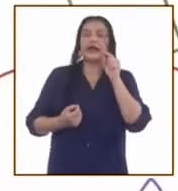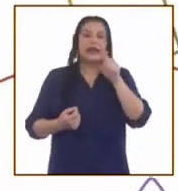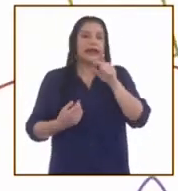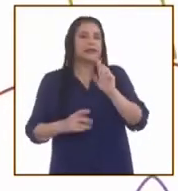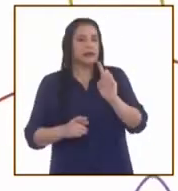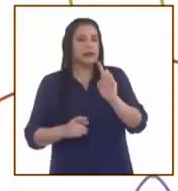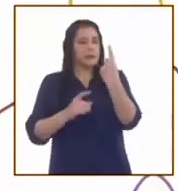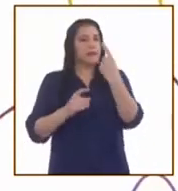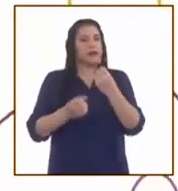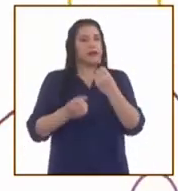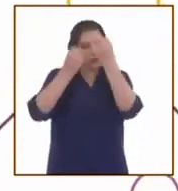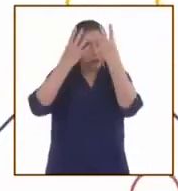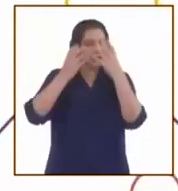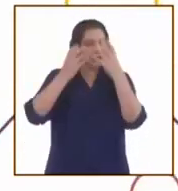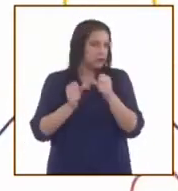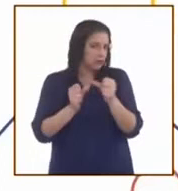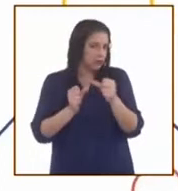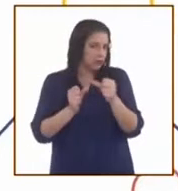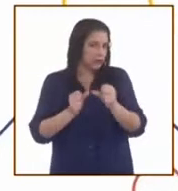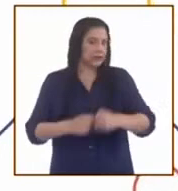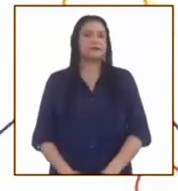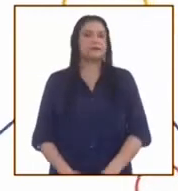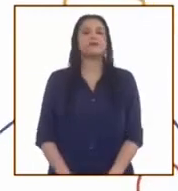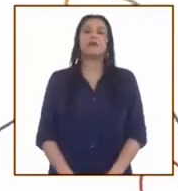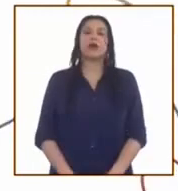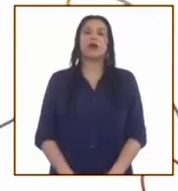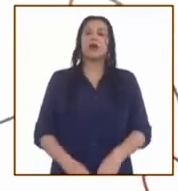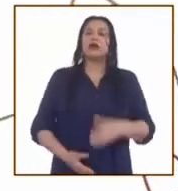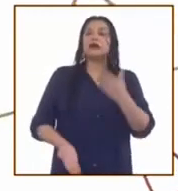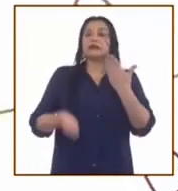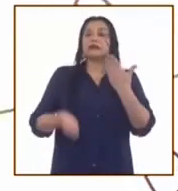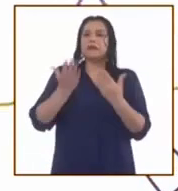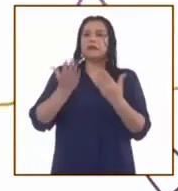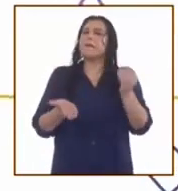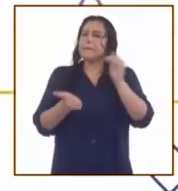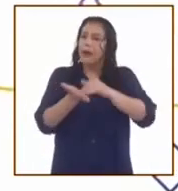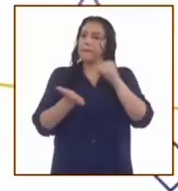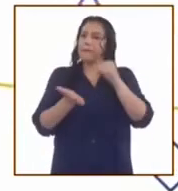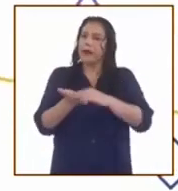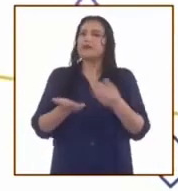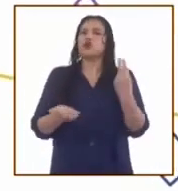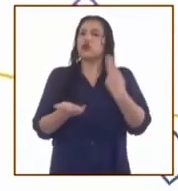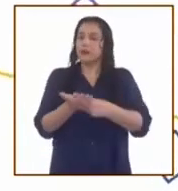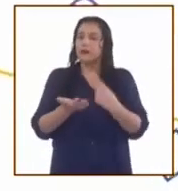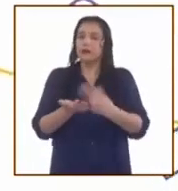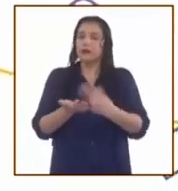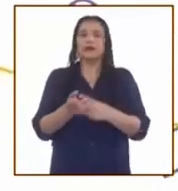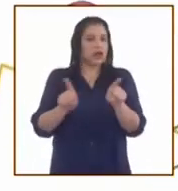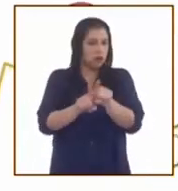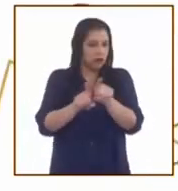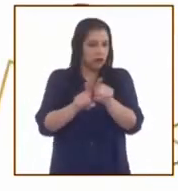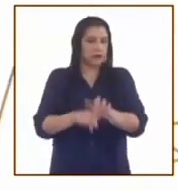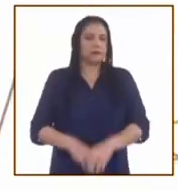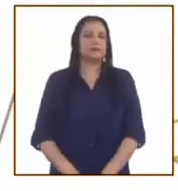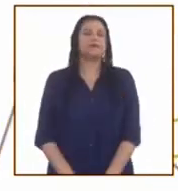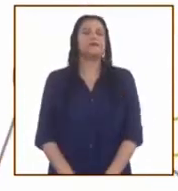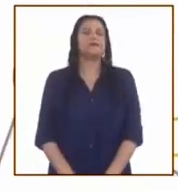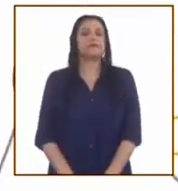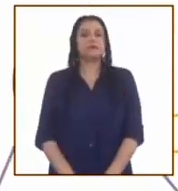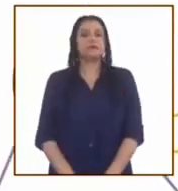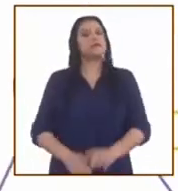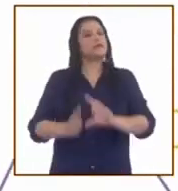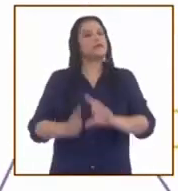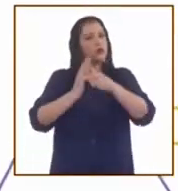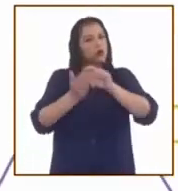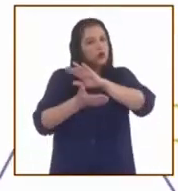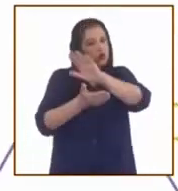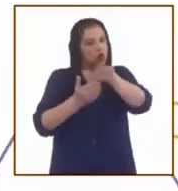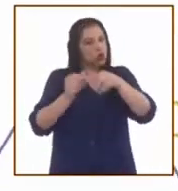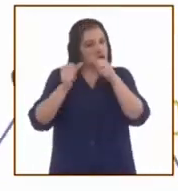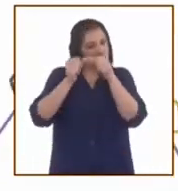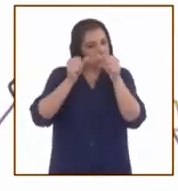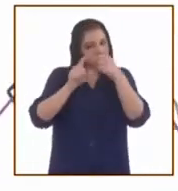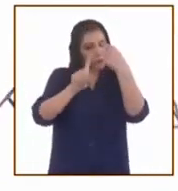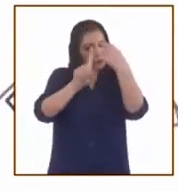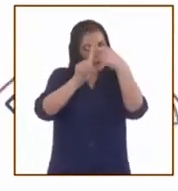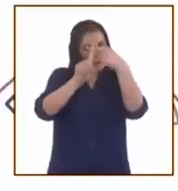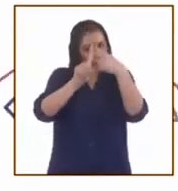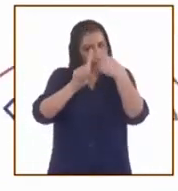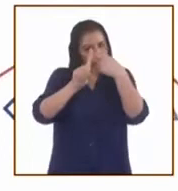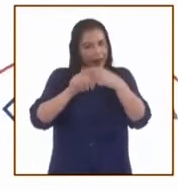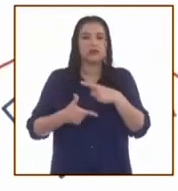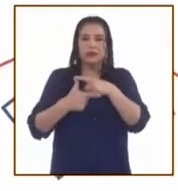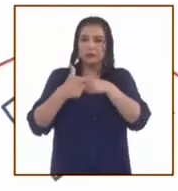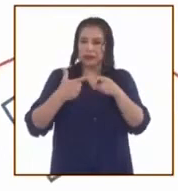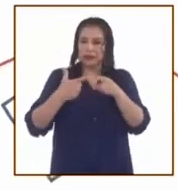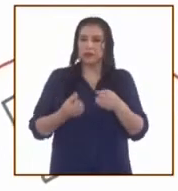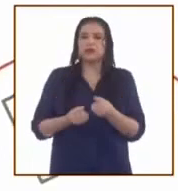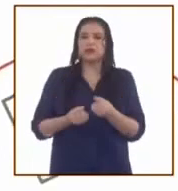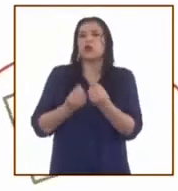nuestro primer dato. Si hacíamos más repeticiones, igual. Luego todos esos datos los sumábamos y los